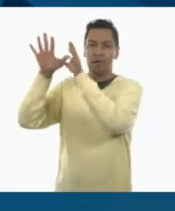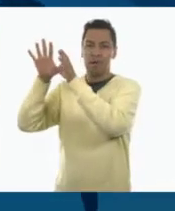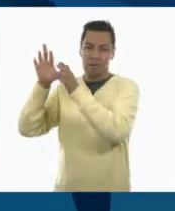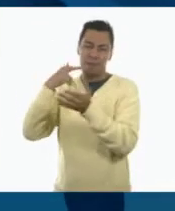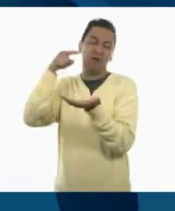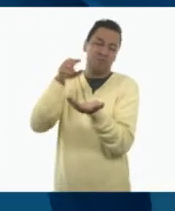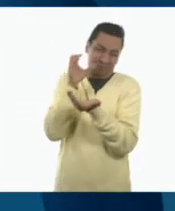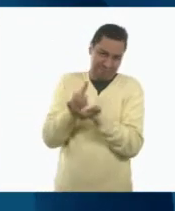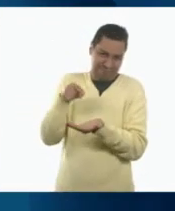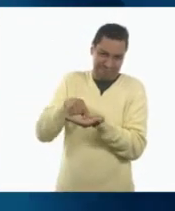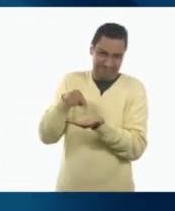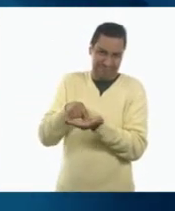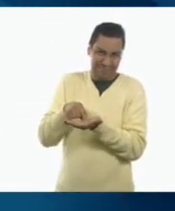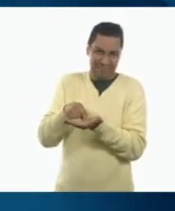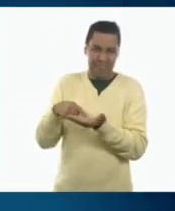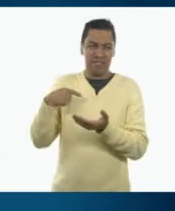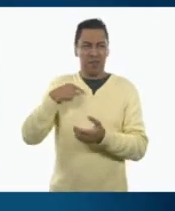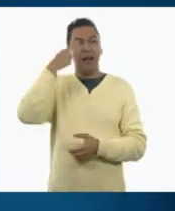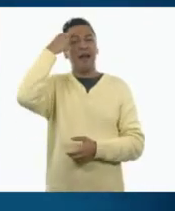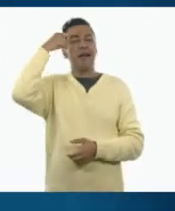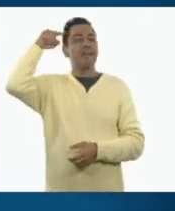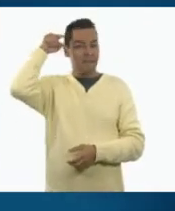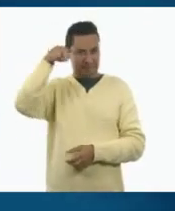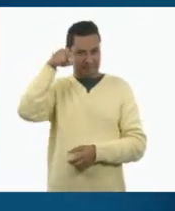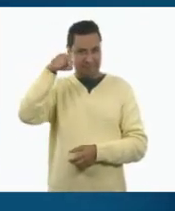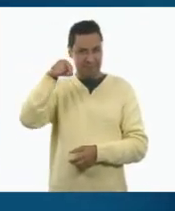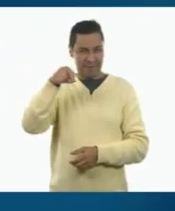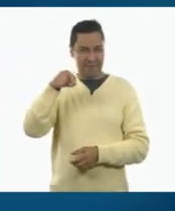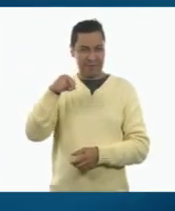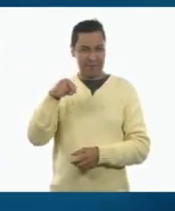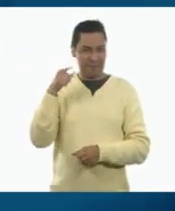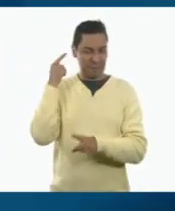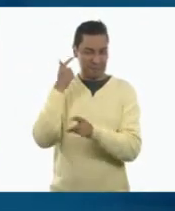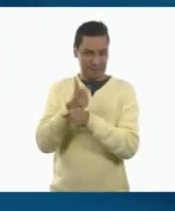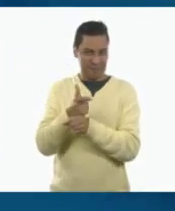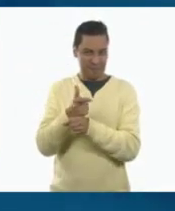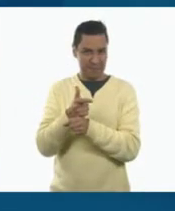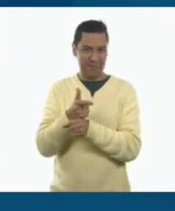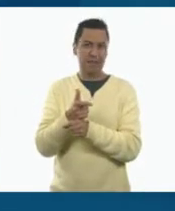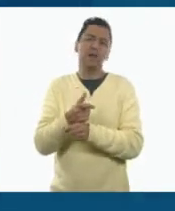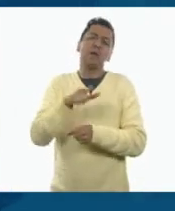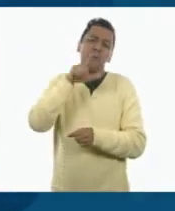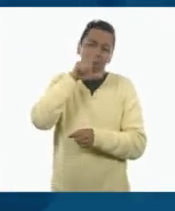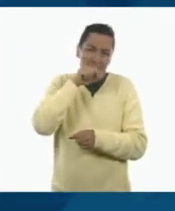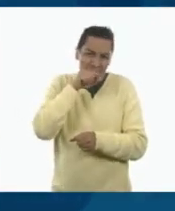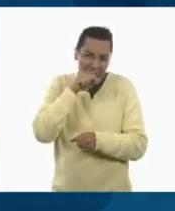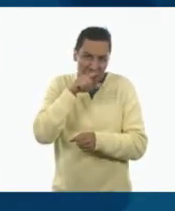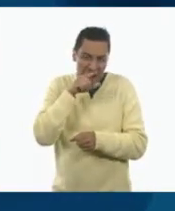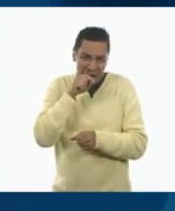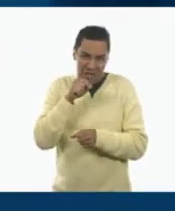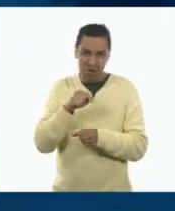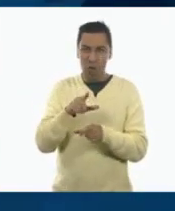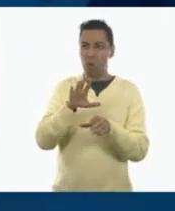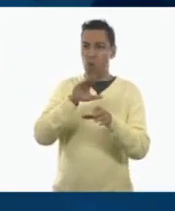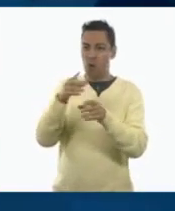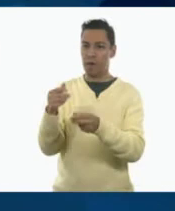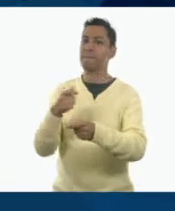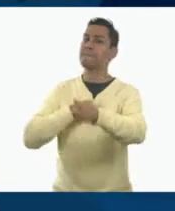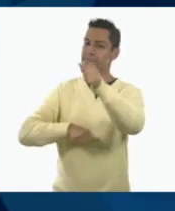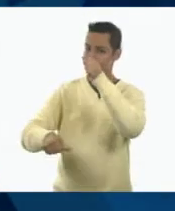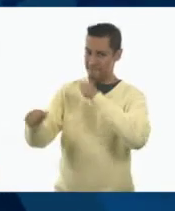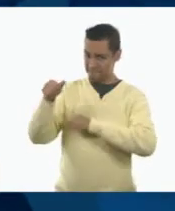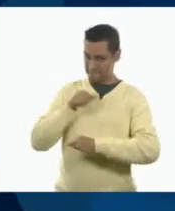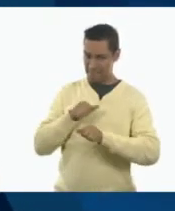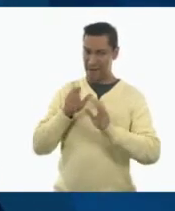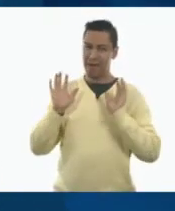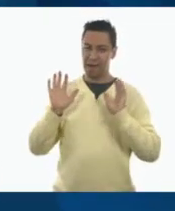¡Le atiné! Porque podría ser, yo también pensaba dando y dando, pajarito volando. También habla de pajaritos, ¿no? Ah, sí, y también es